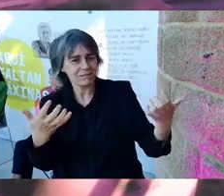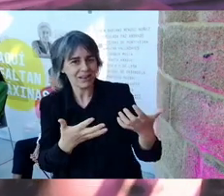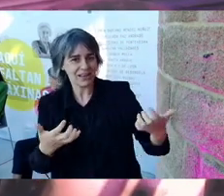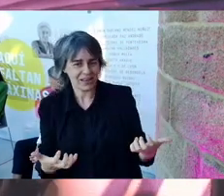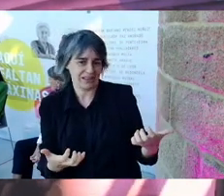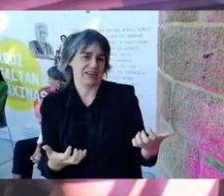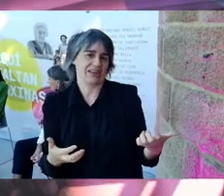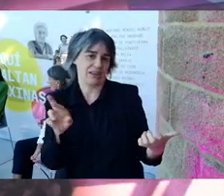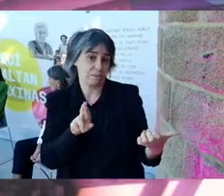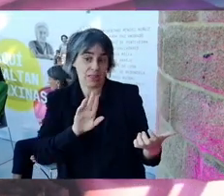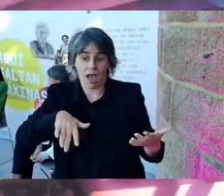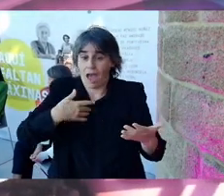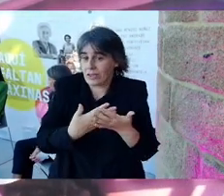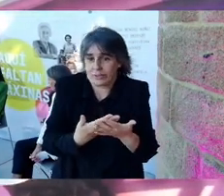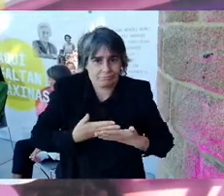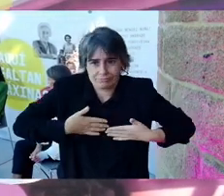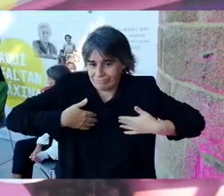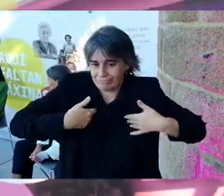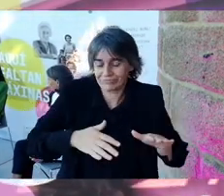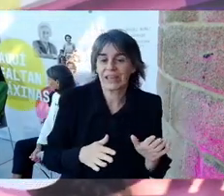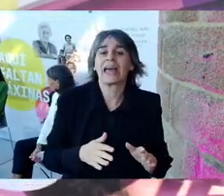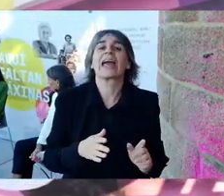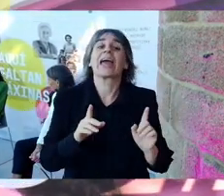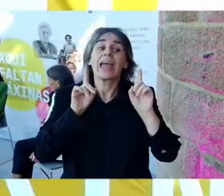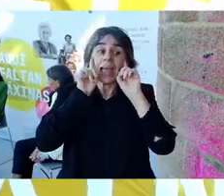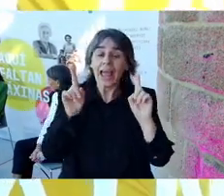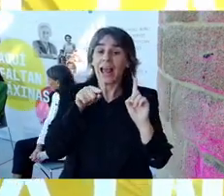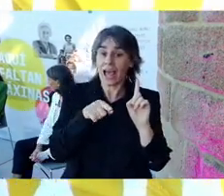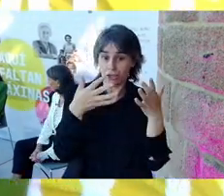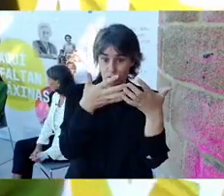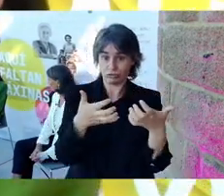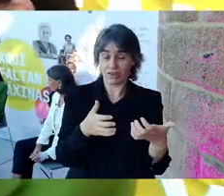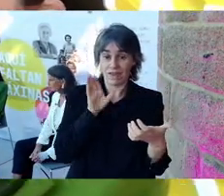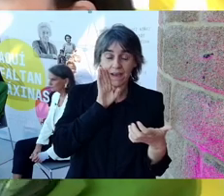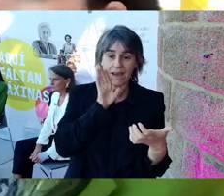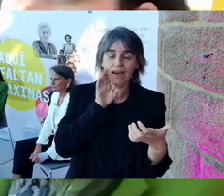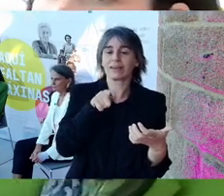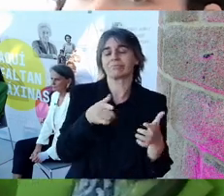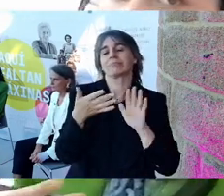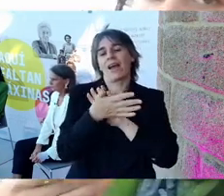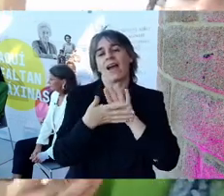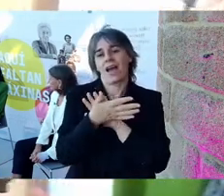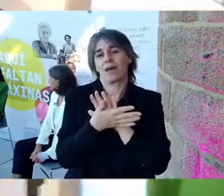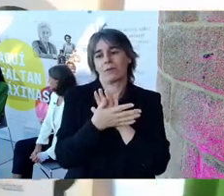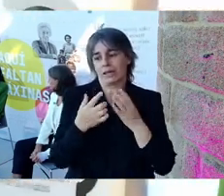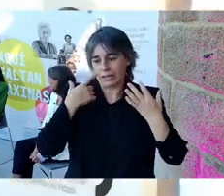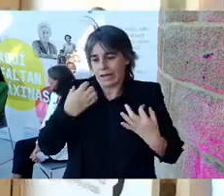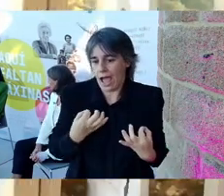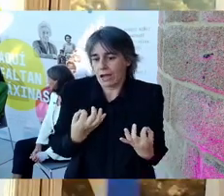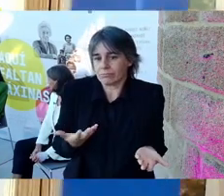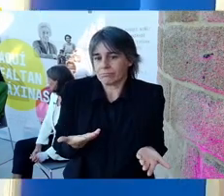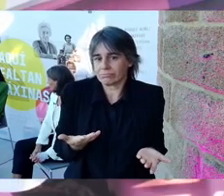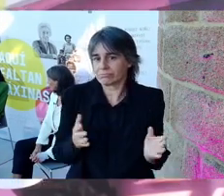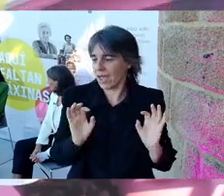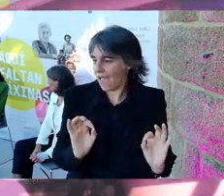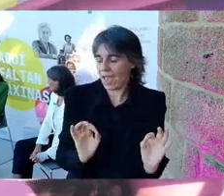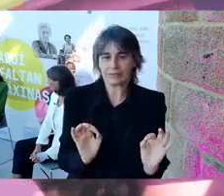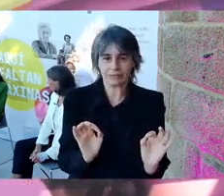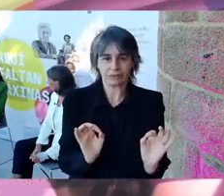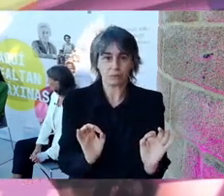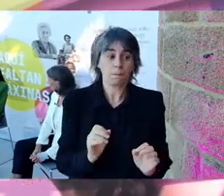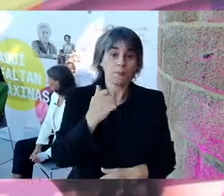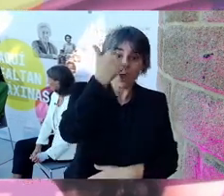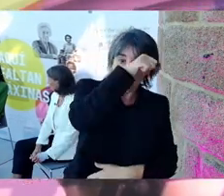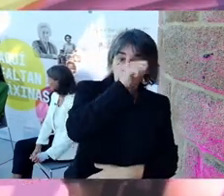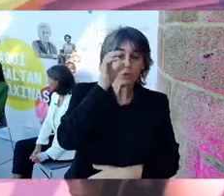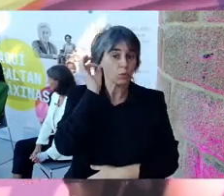las veces que hiciese falta. Y en este caso, lo que se hace es aludir a una realidad palpable en la práctica del día a